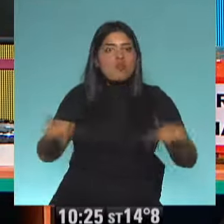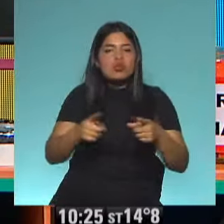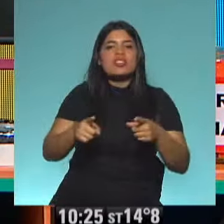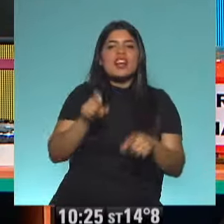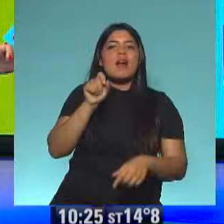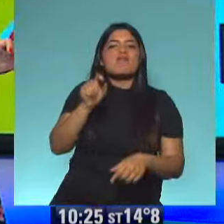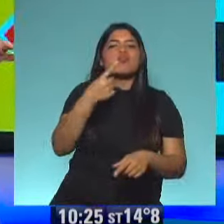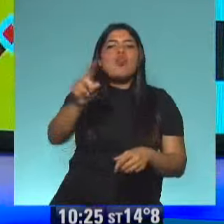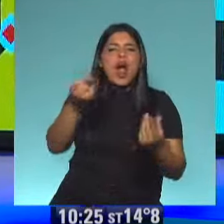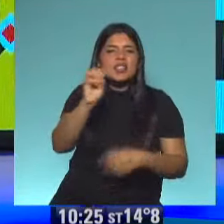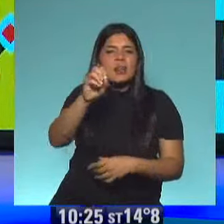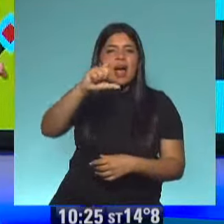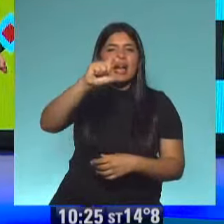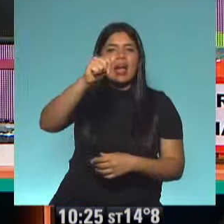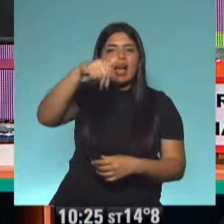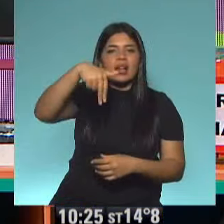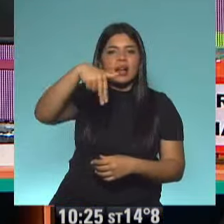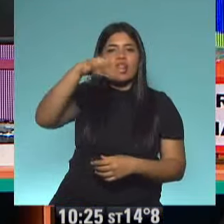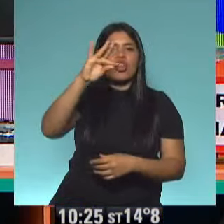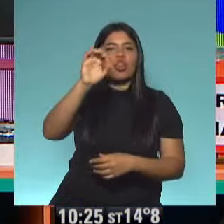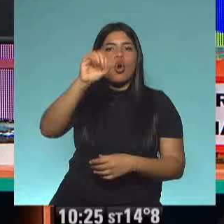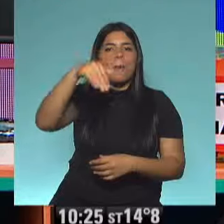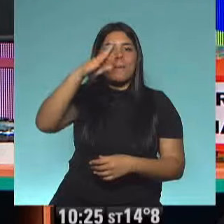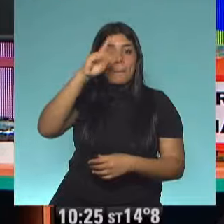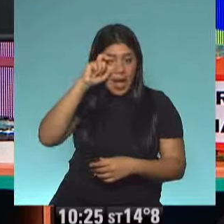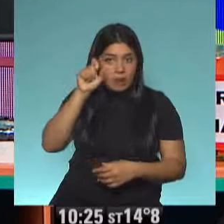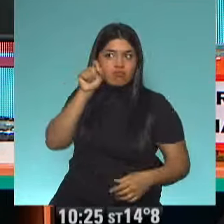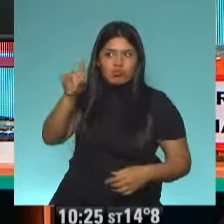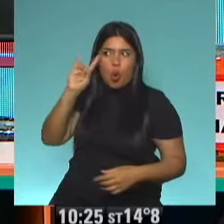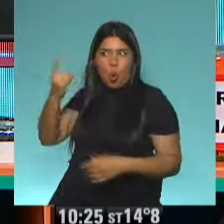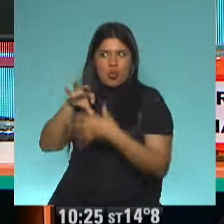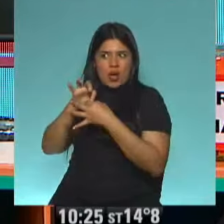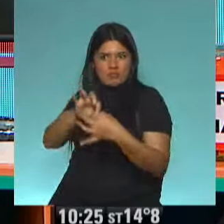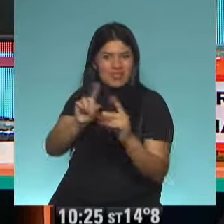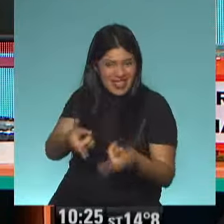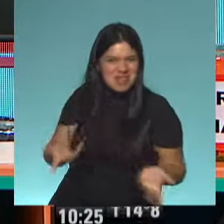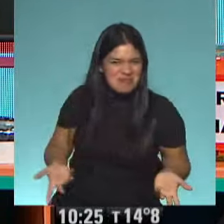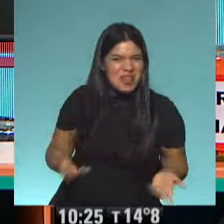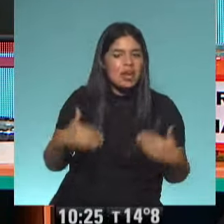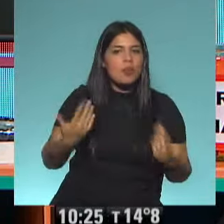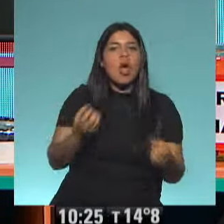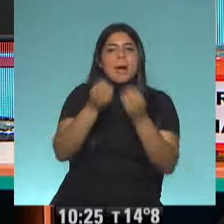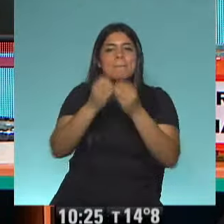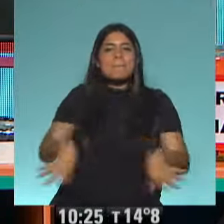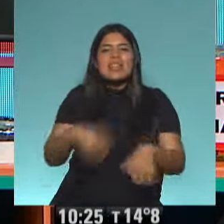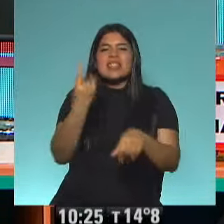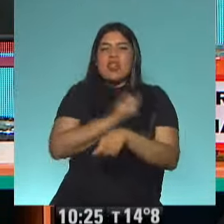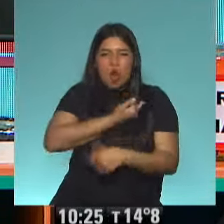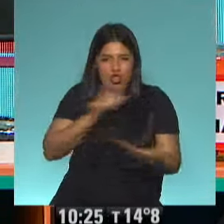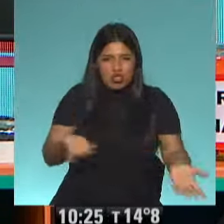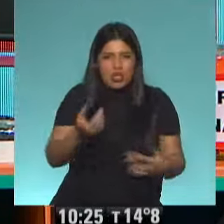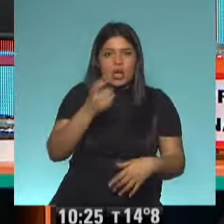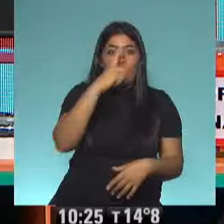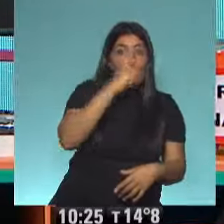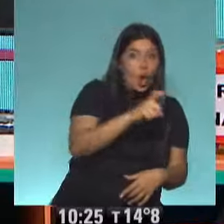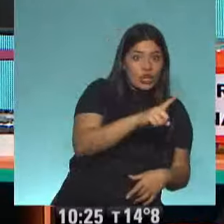también, ¿sí? Con la influencia uruguaya. Y comenzó en Corrientes y fue descendiendo hacia Entre Ríos, ¿sí? Se fue